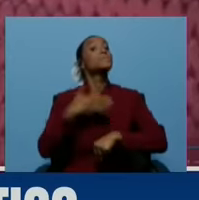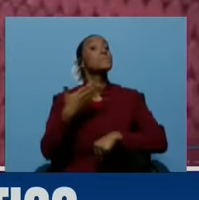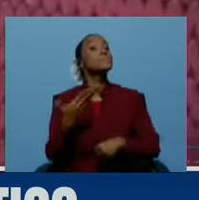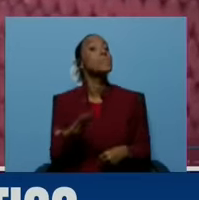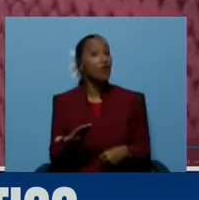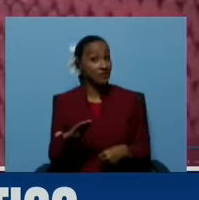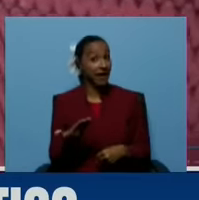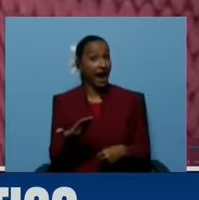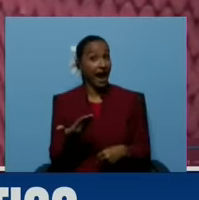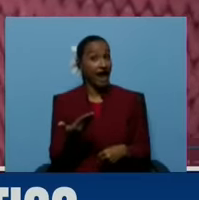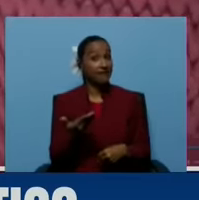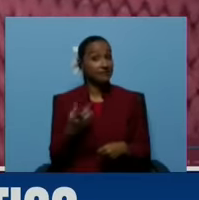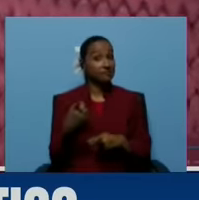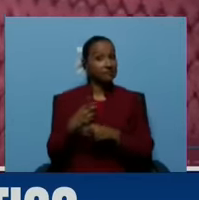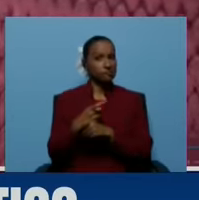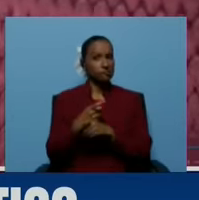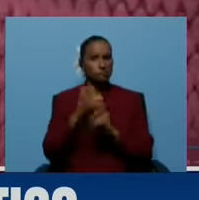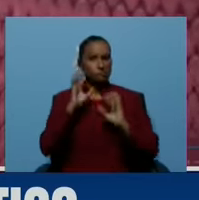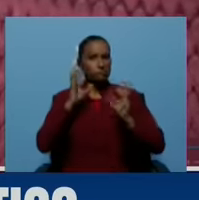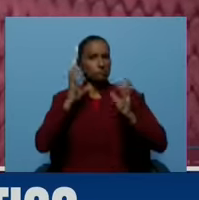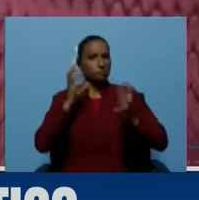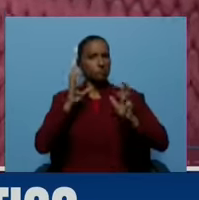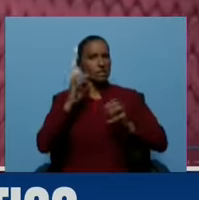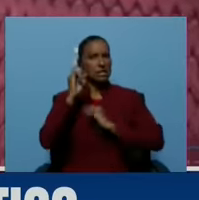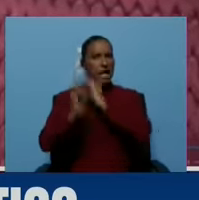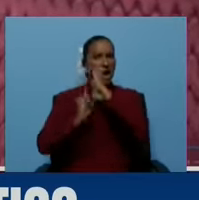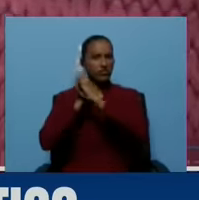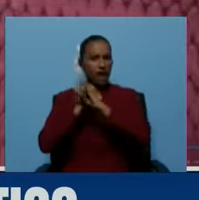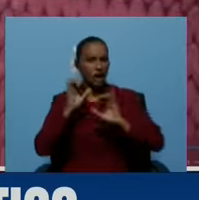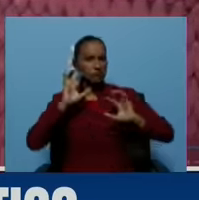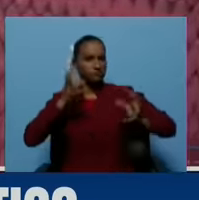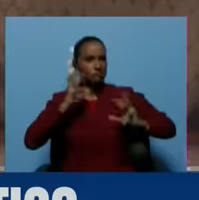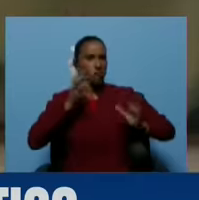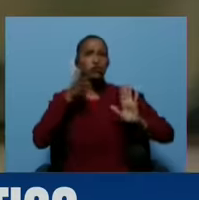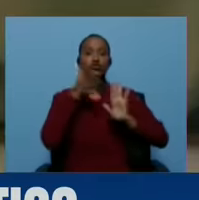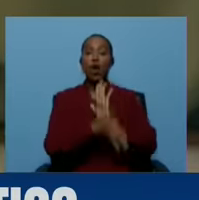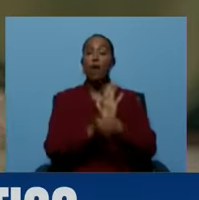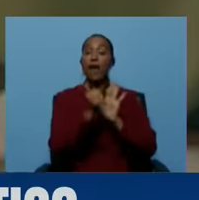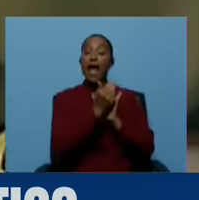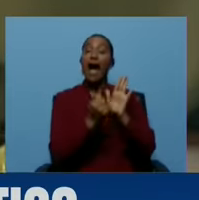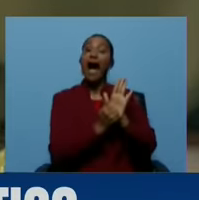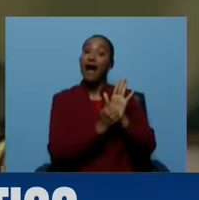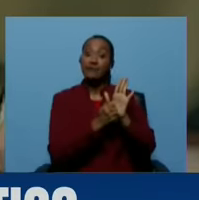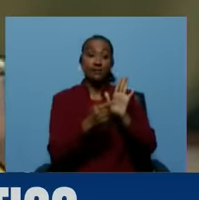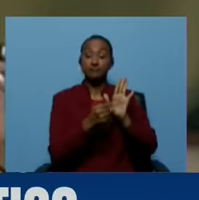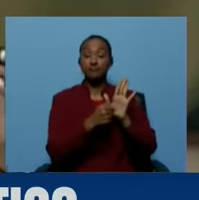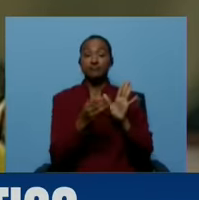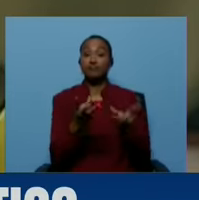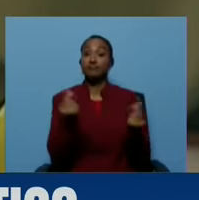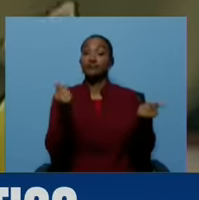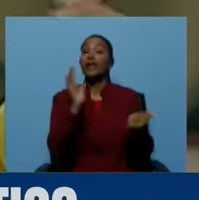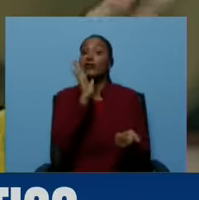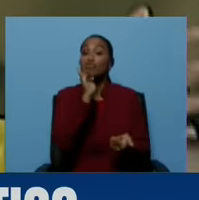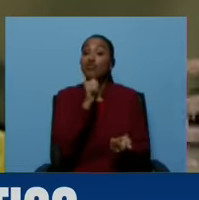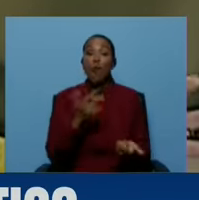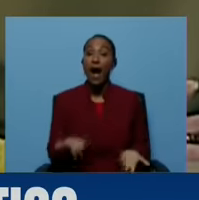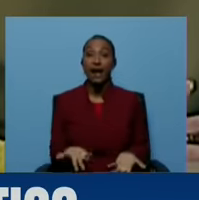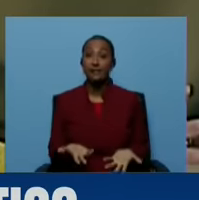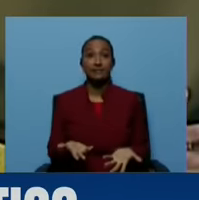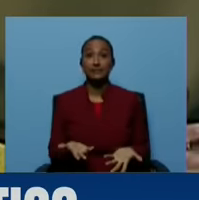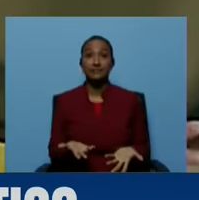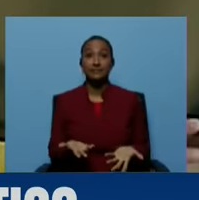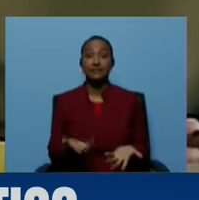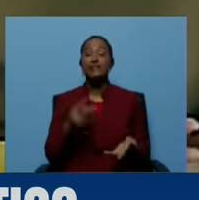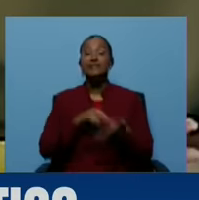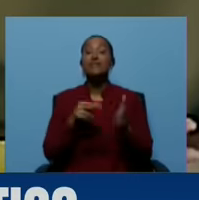histeria internacional sobre unas actas que no existen y no pueden existir, sino un